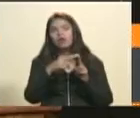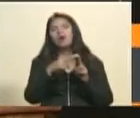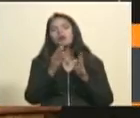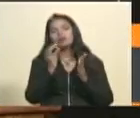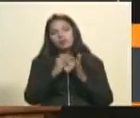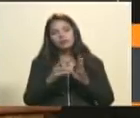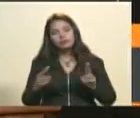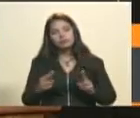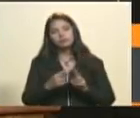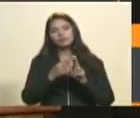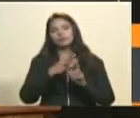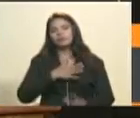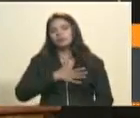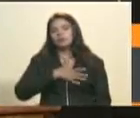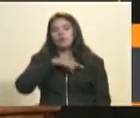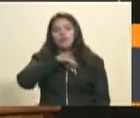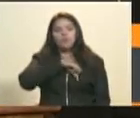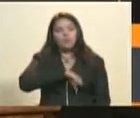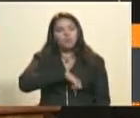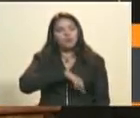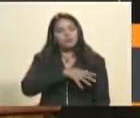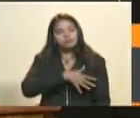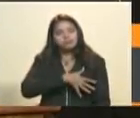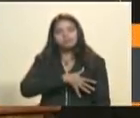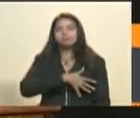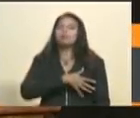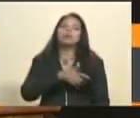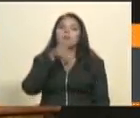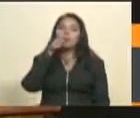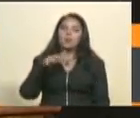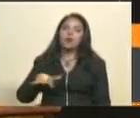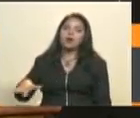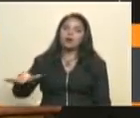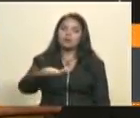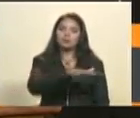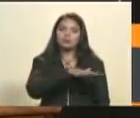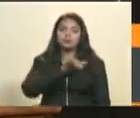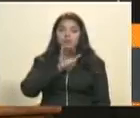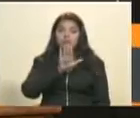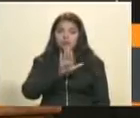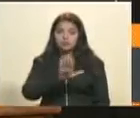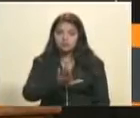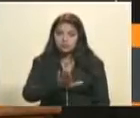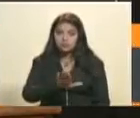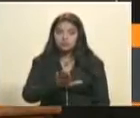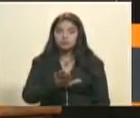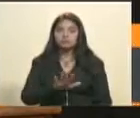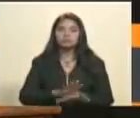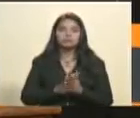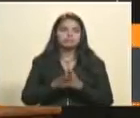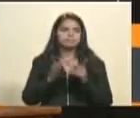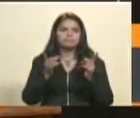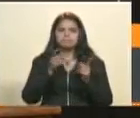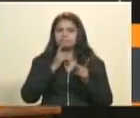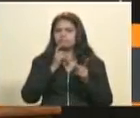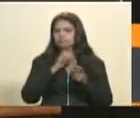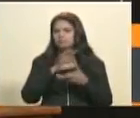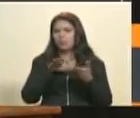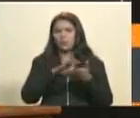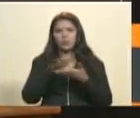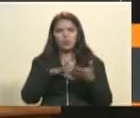en el alma profunda de nuestro noble pueblo, y de esta manera superar los distintos